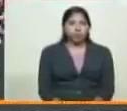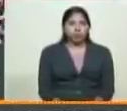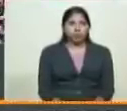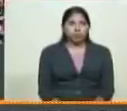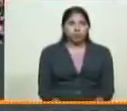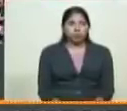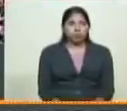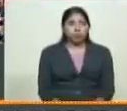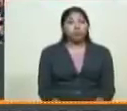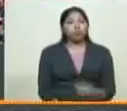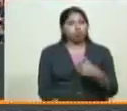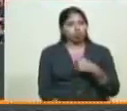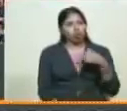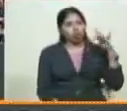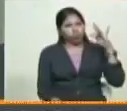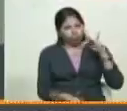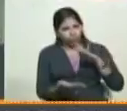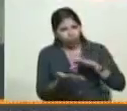He venido